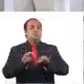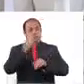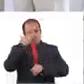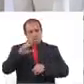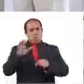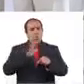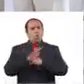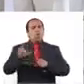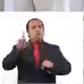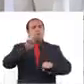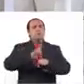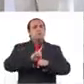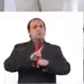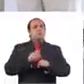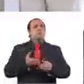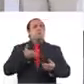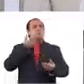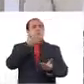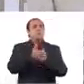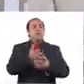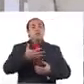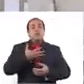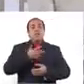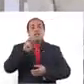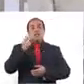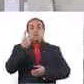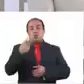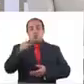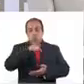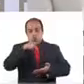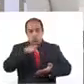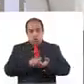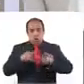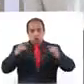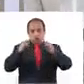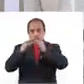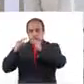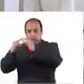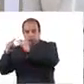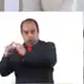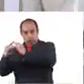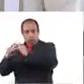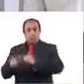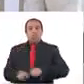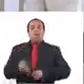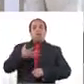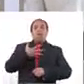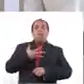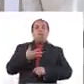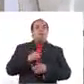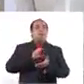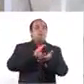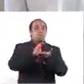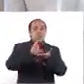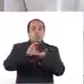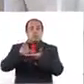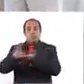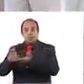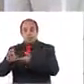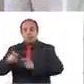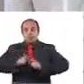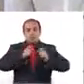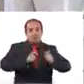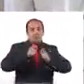32 centros como este, 32 carpas en donde se están repartiendo las